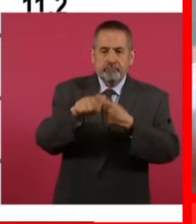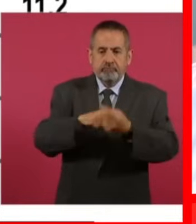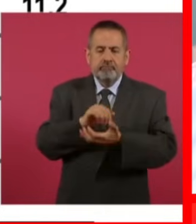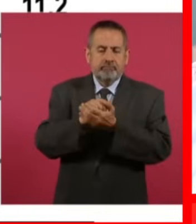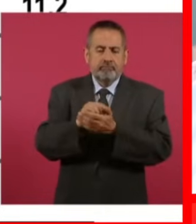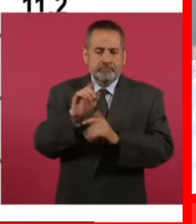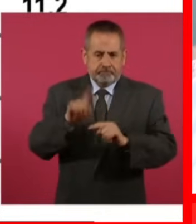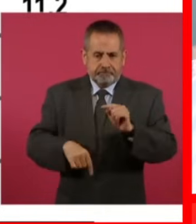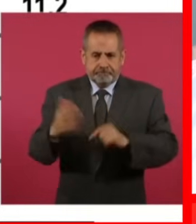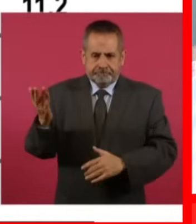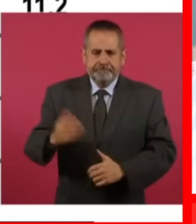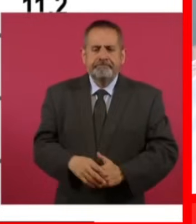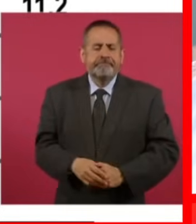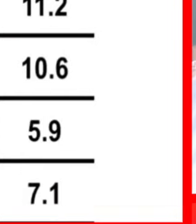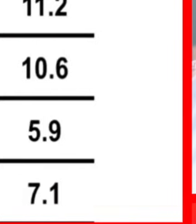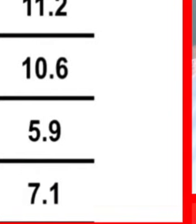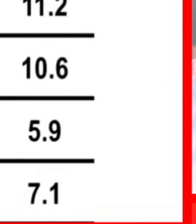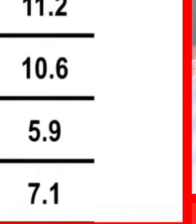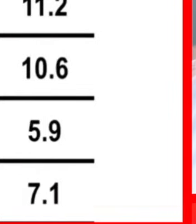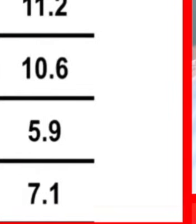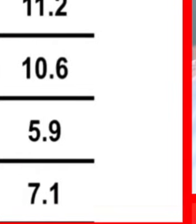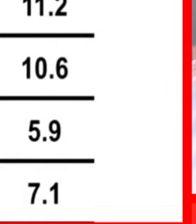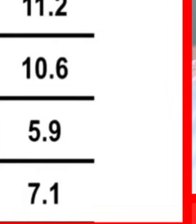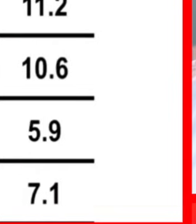para que se conozca bien